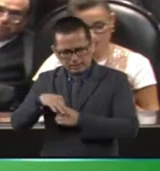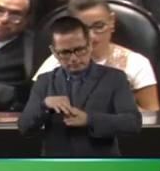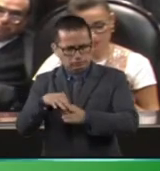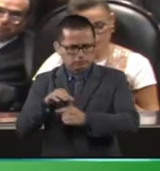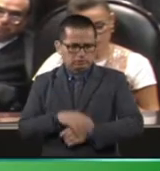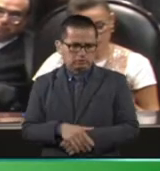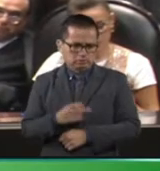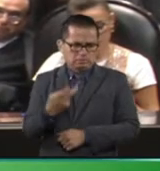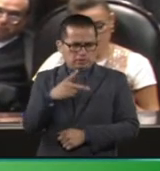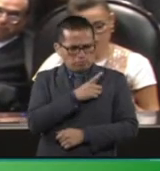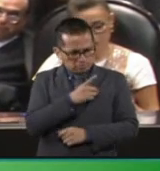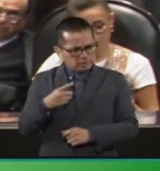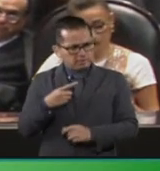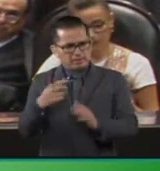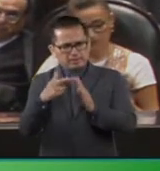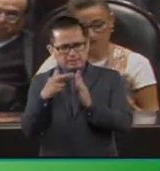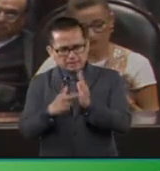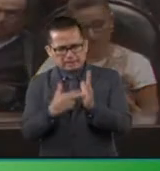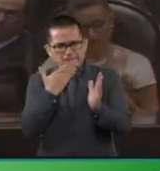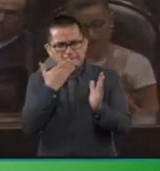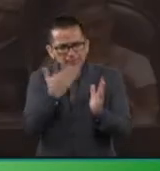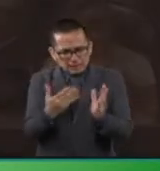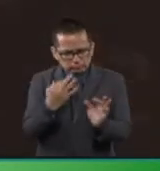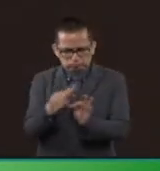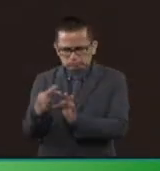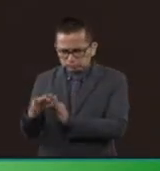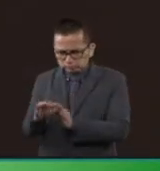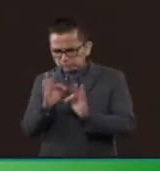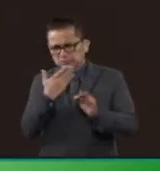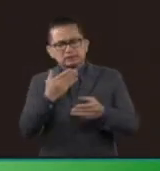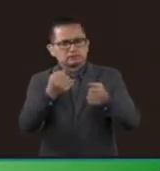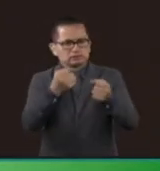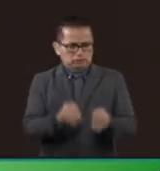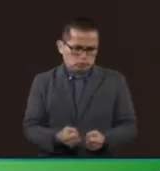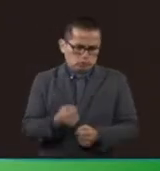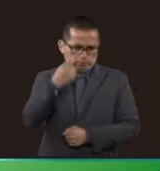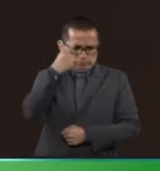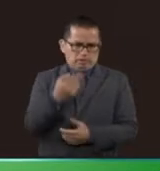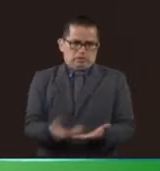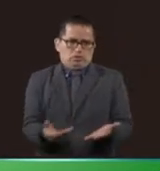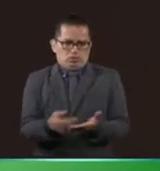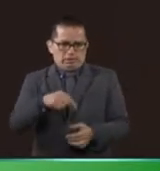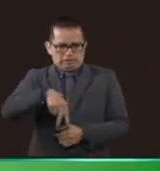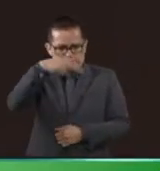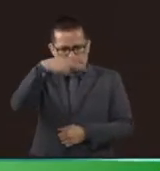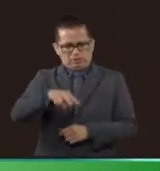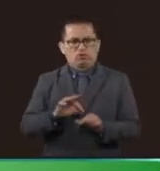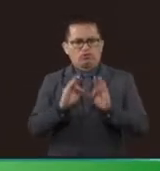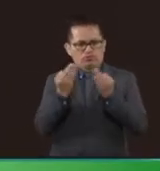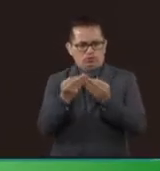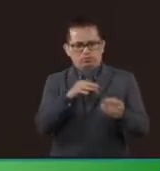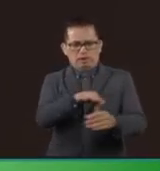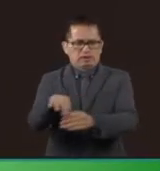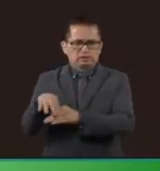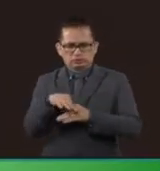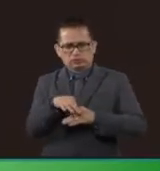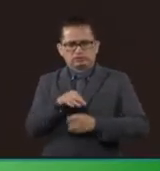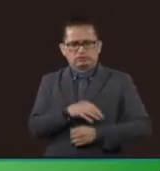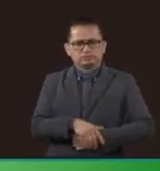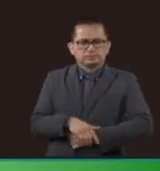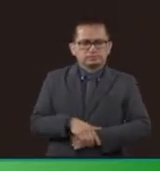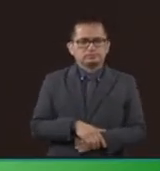eficaces sean certeras y sean acordes Pues a un modelo electoral de un un país como México como se ha dicho aquí con mucha